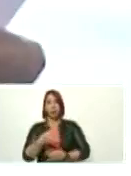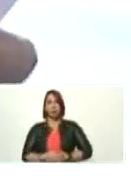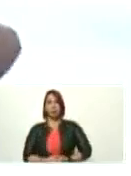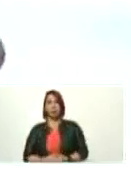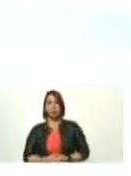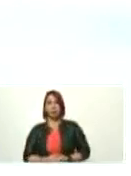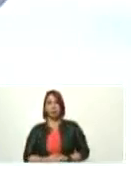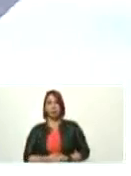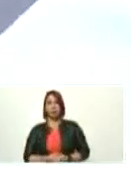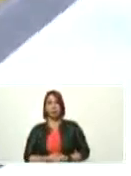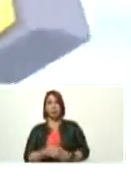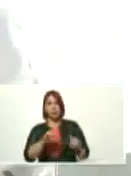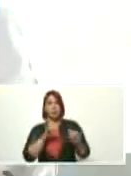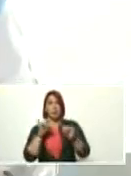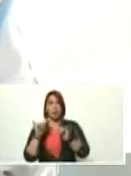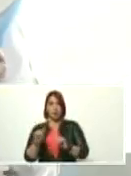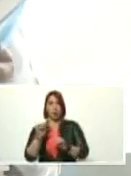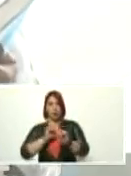el mismo subversivo.